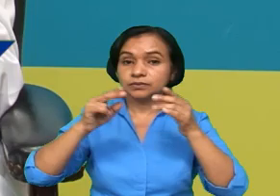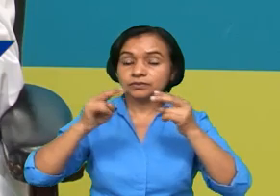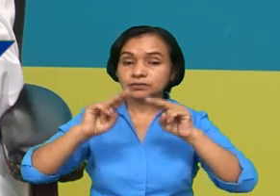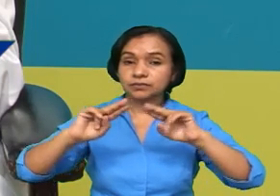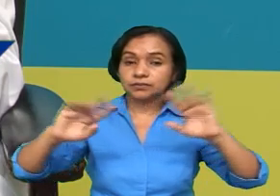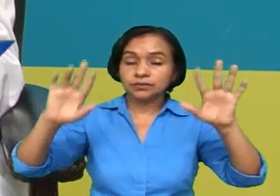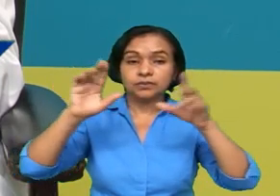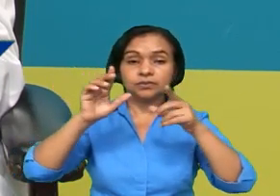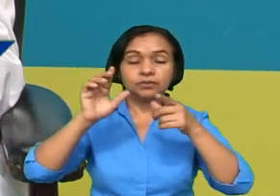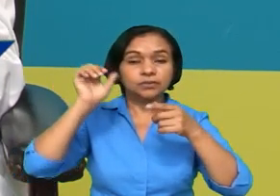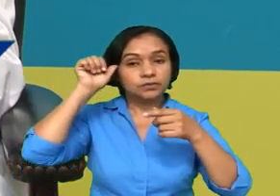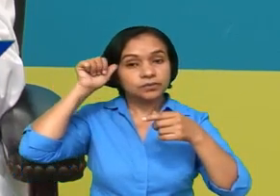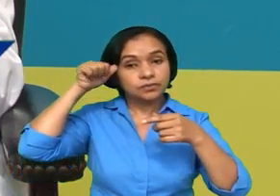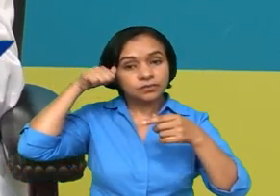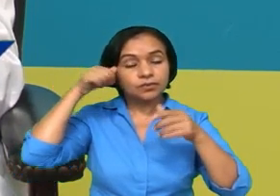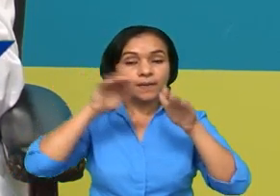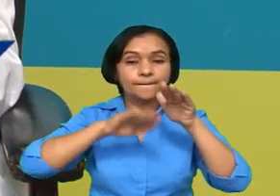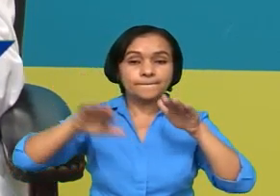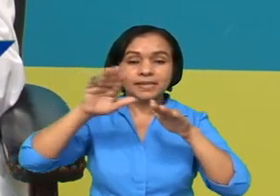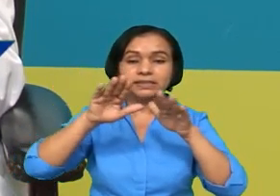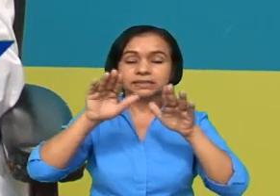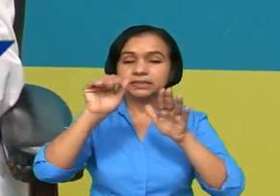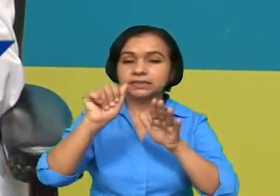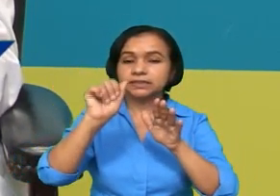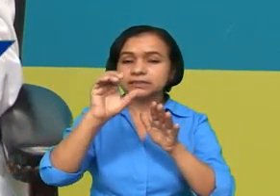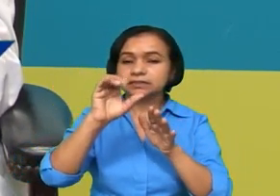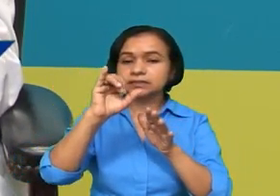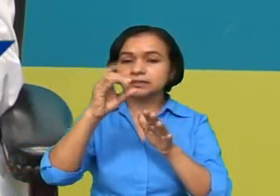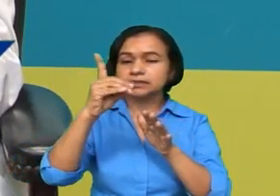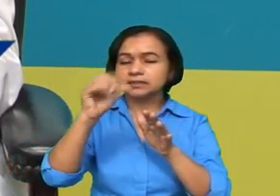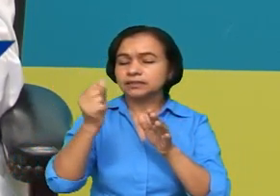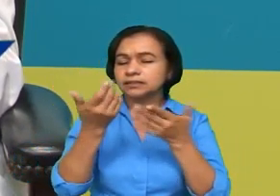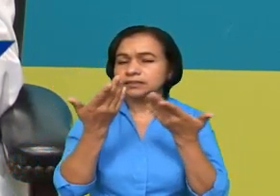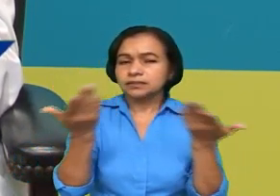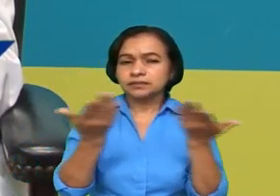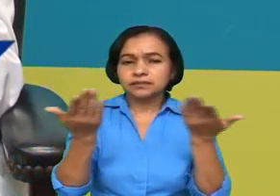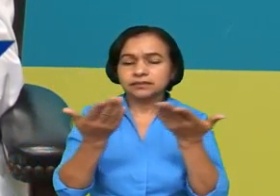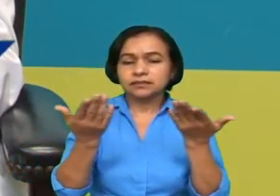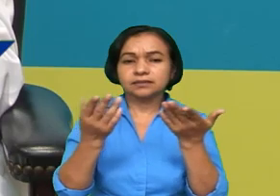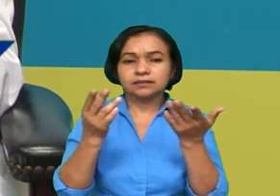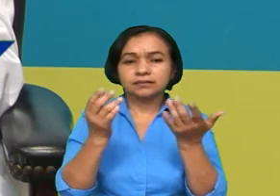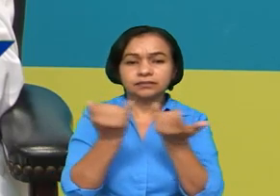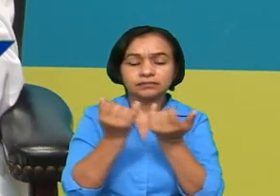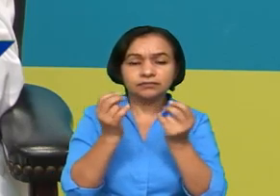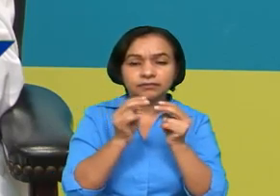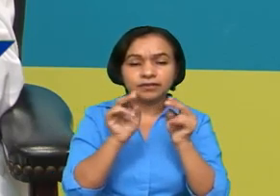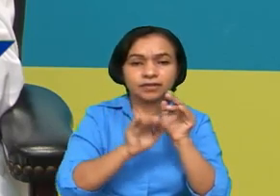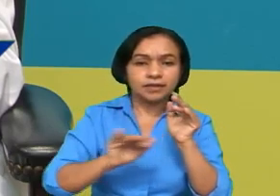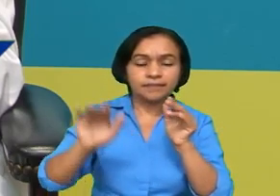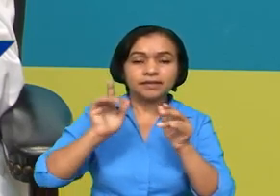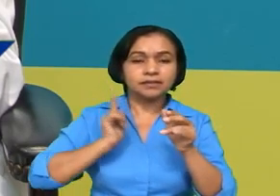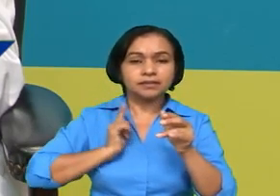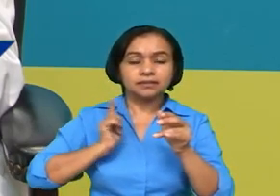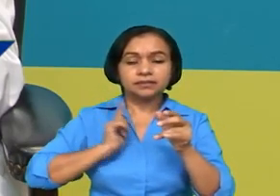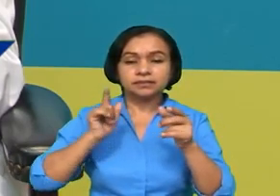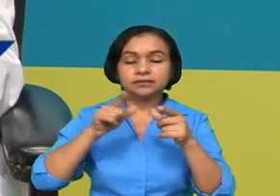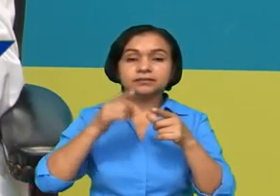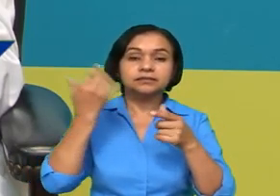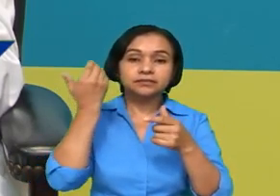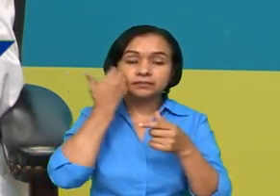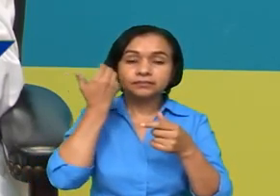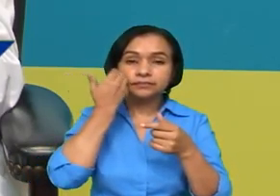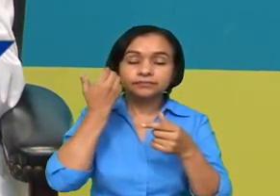misma orina la ponen más ácida. ¿Qué quiere decir? Que las bacterias, que son las más frecuentes causantes de las